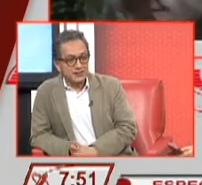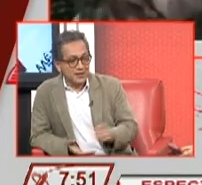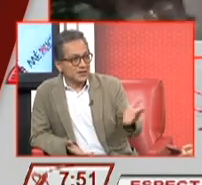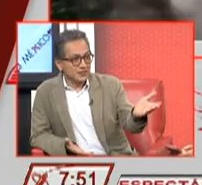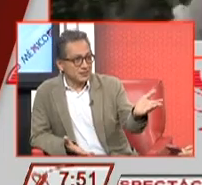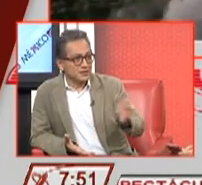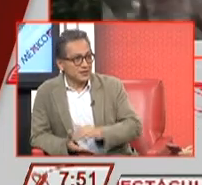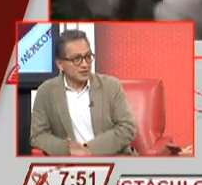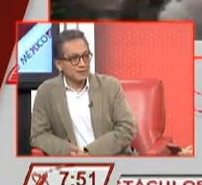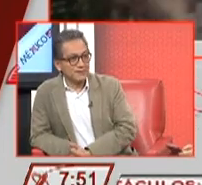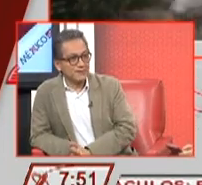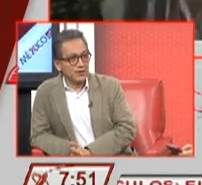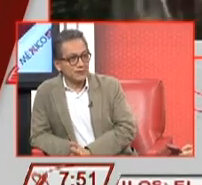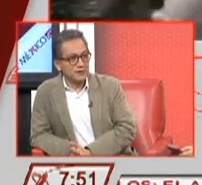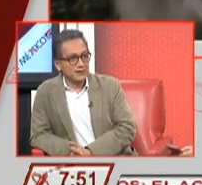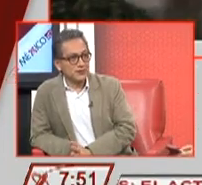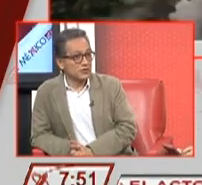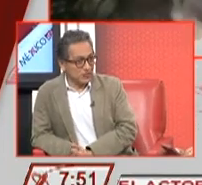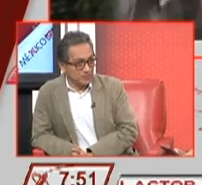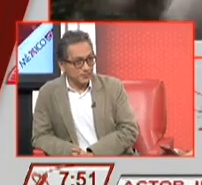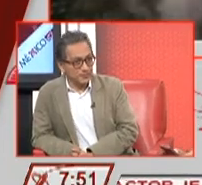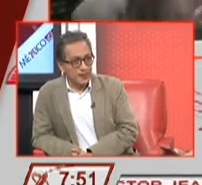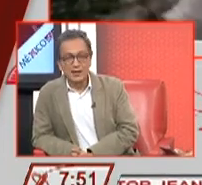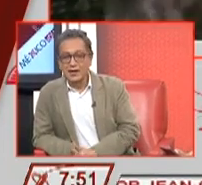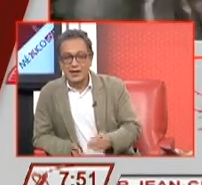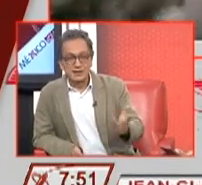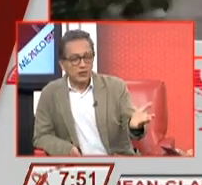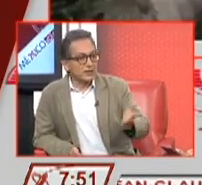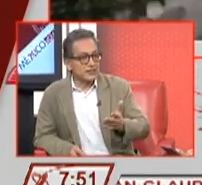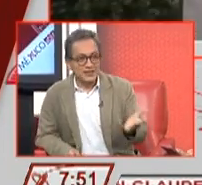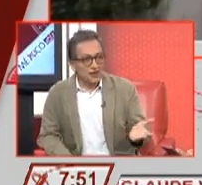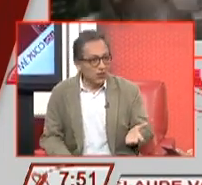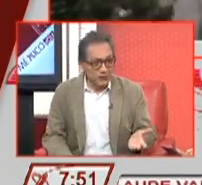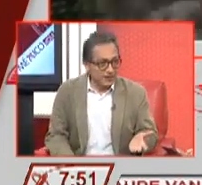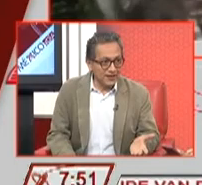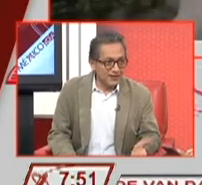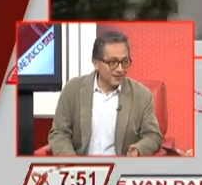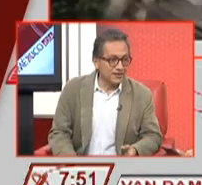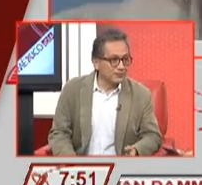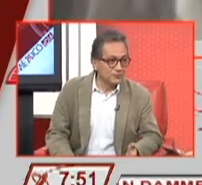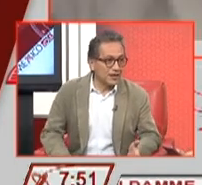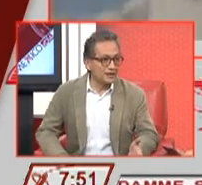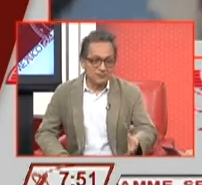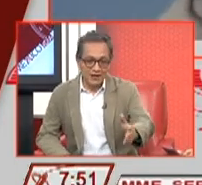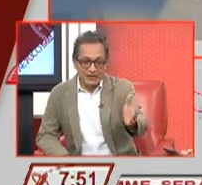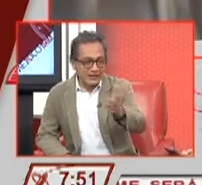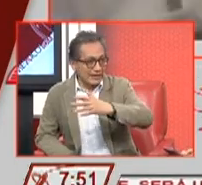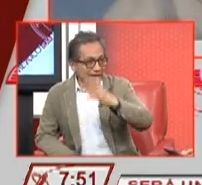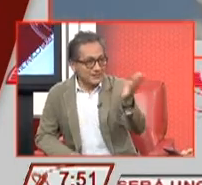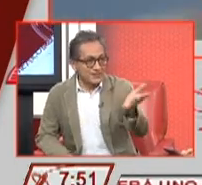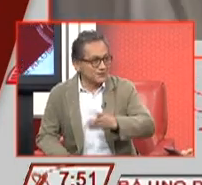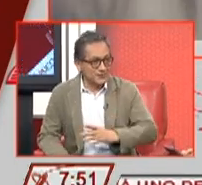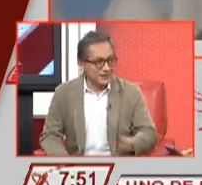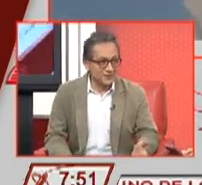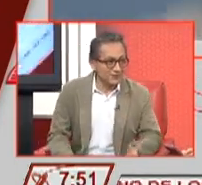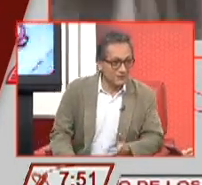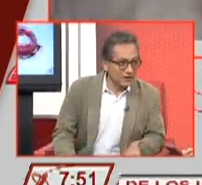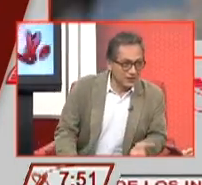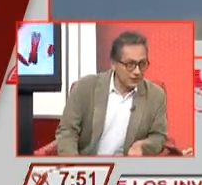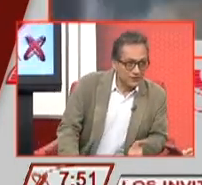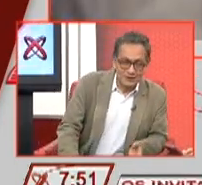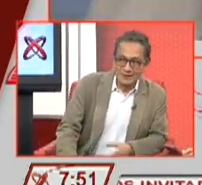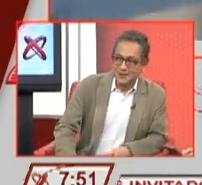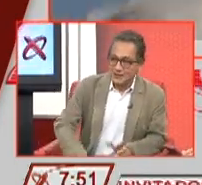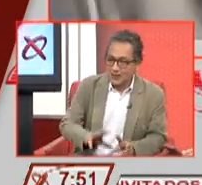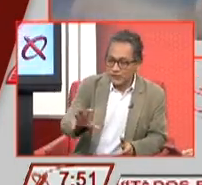actor que hacía, que es ¿cómo se llama? Johnny Depp. Hacía una serie cómica en una localidad de Kansas, o no sé, de un